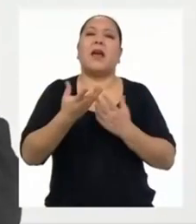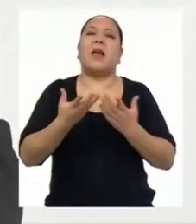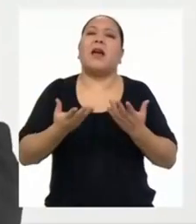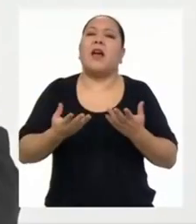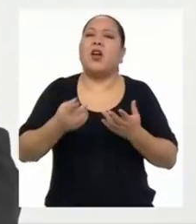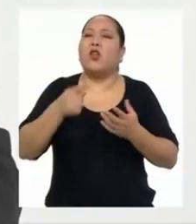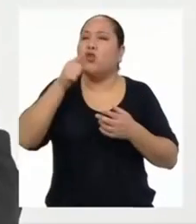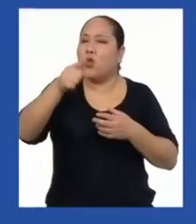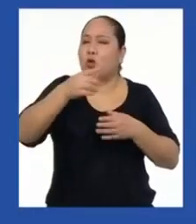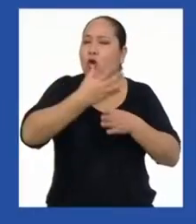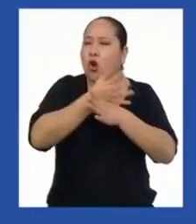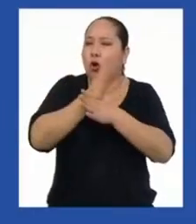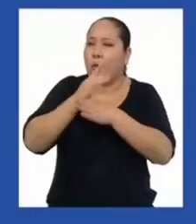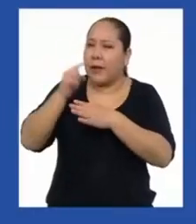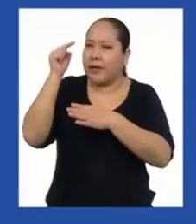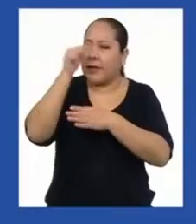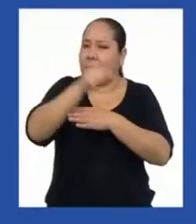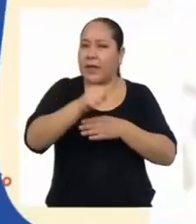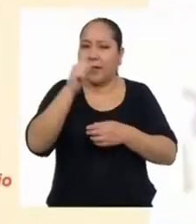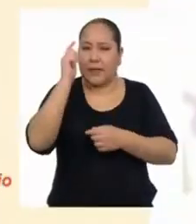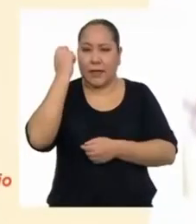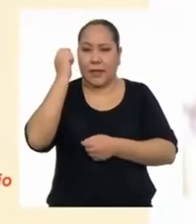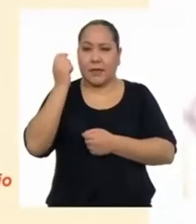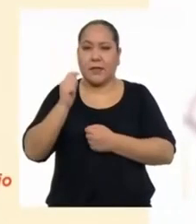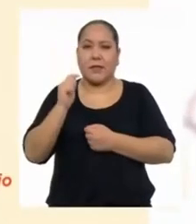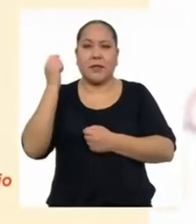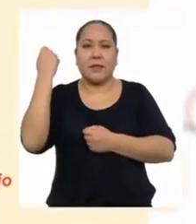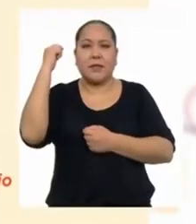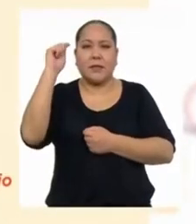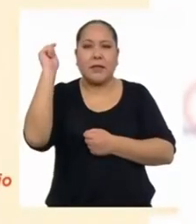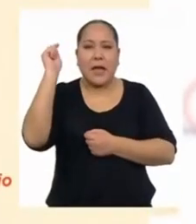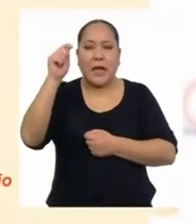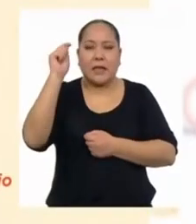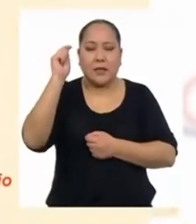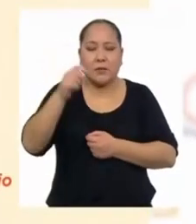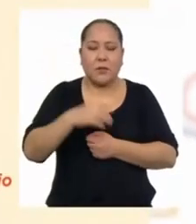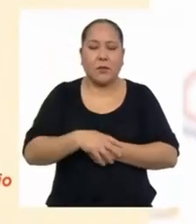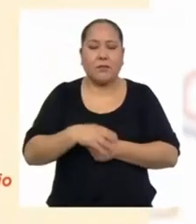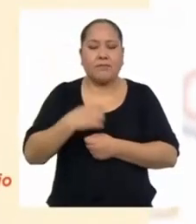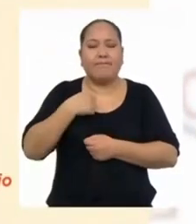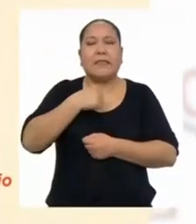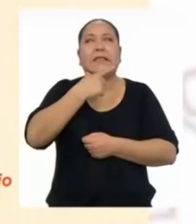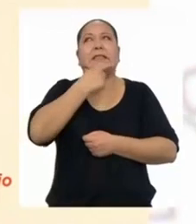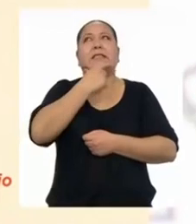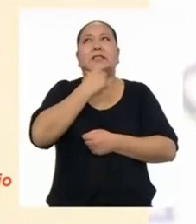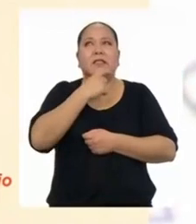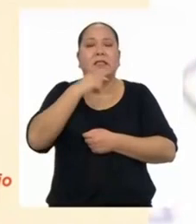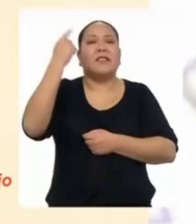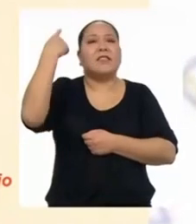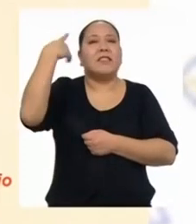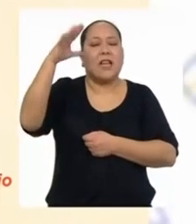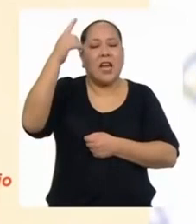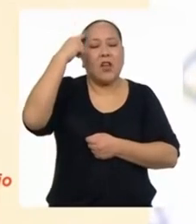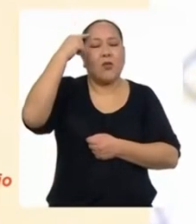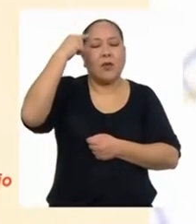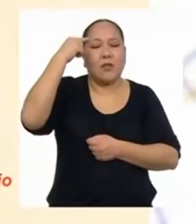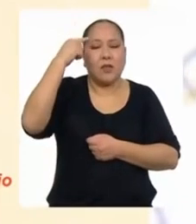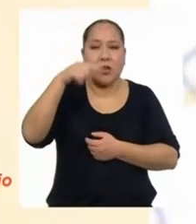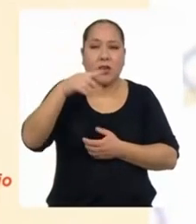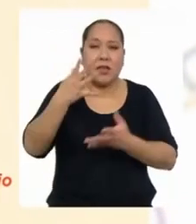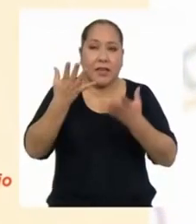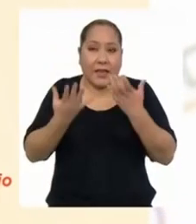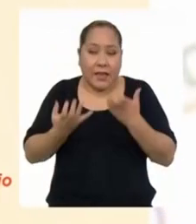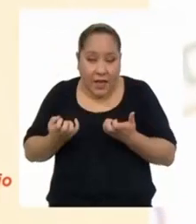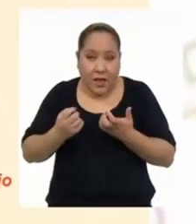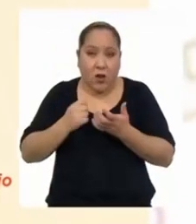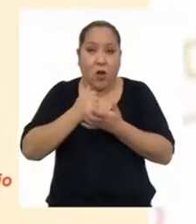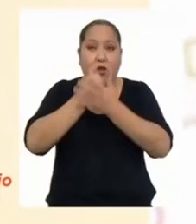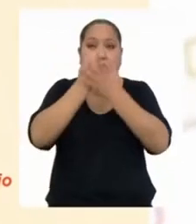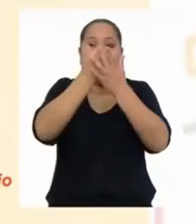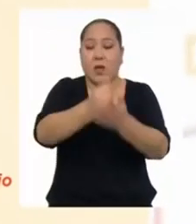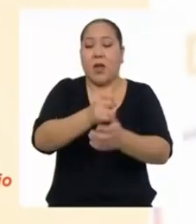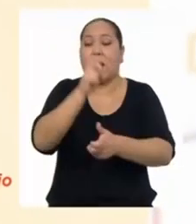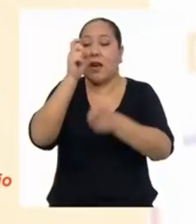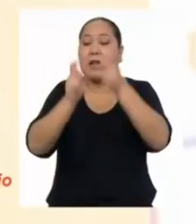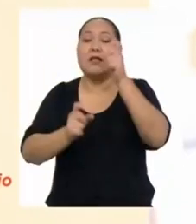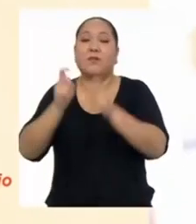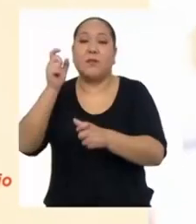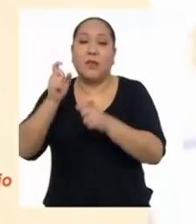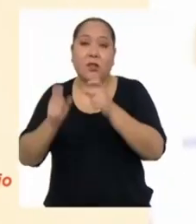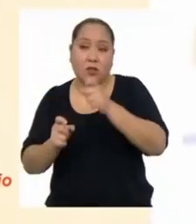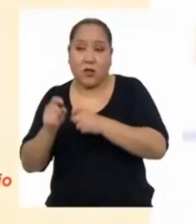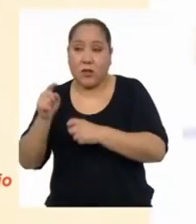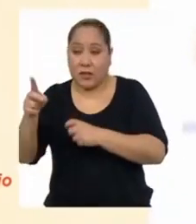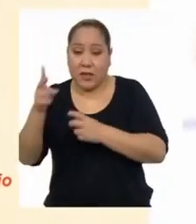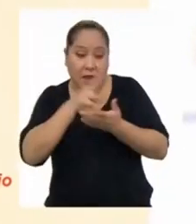ese testimonio? Creo que ya lo he pensado. Me gustaría ayudar a quienes lean mi testimonio a afrontar de